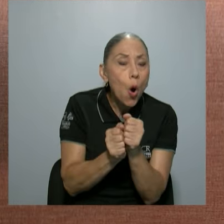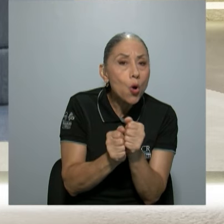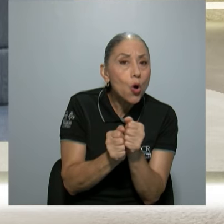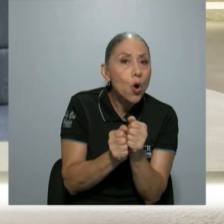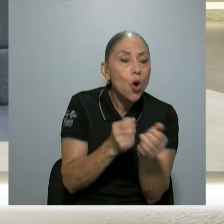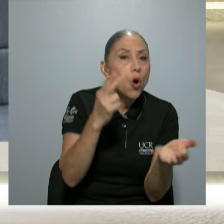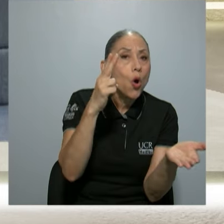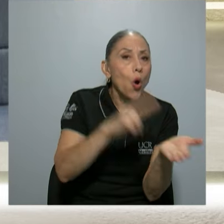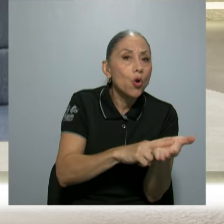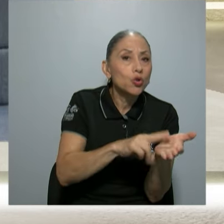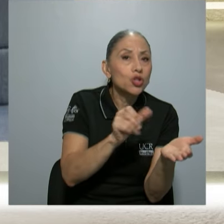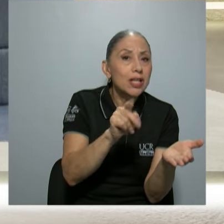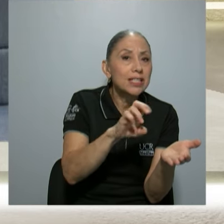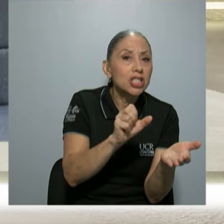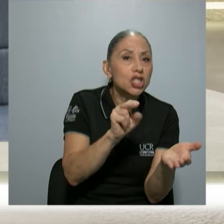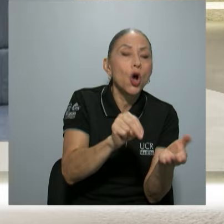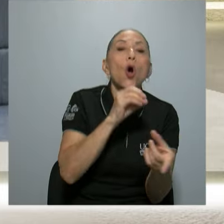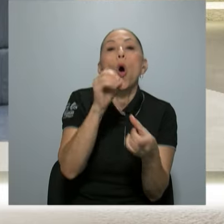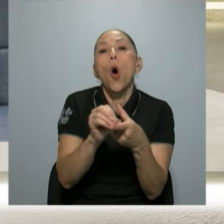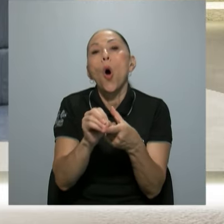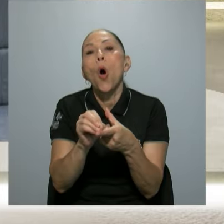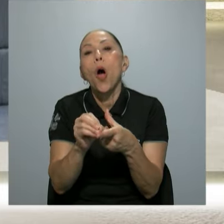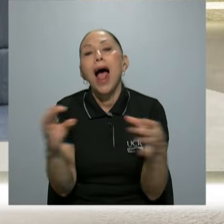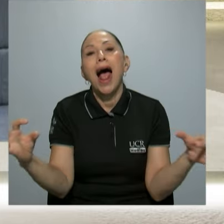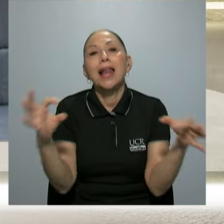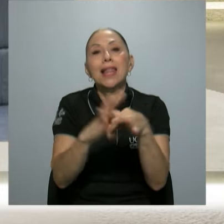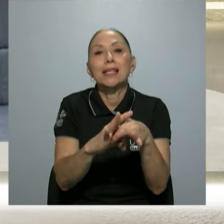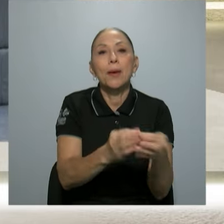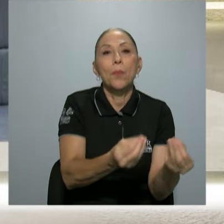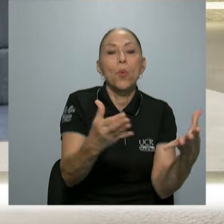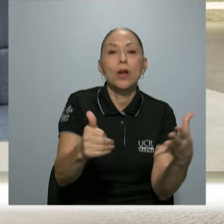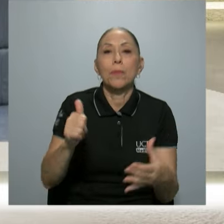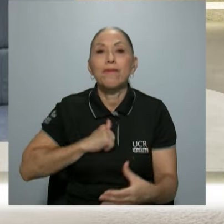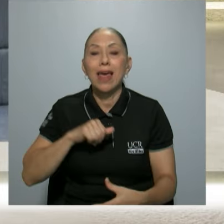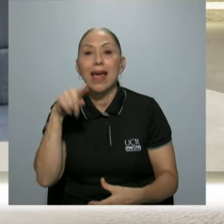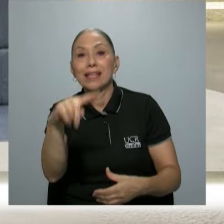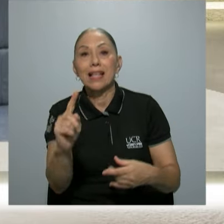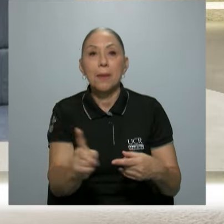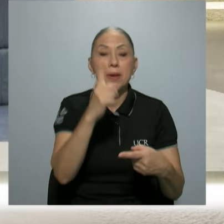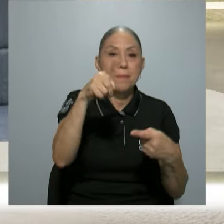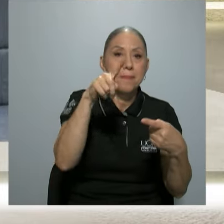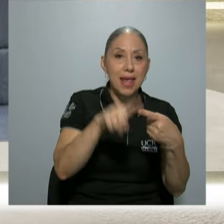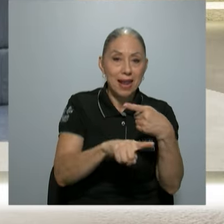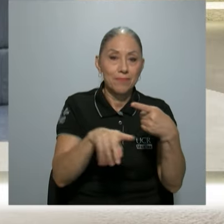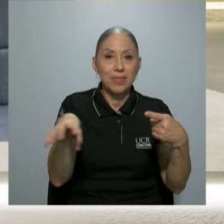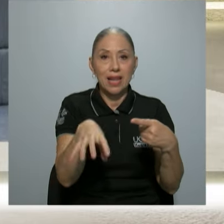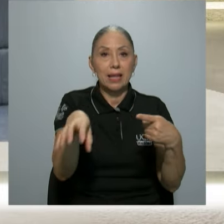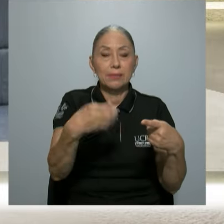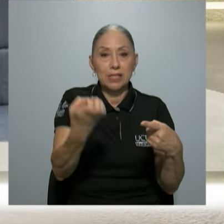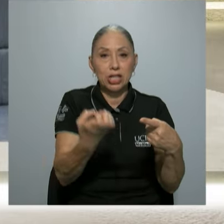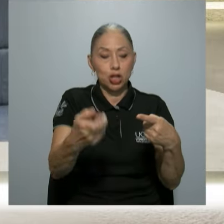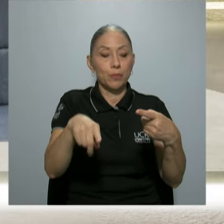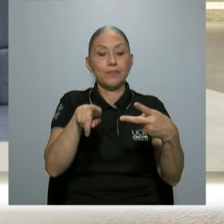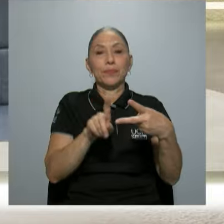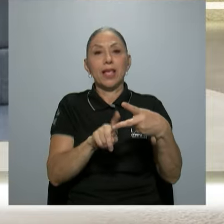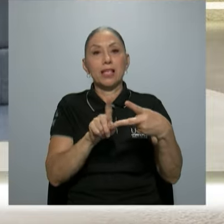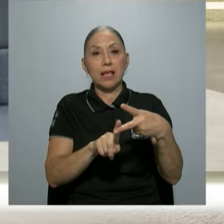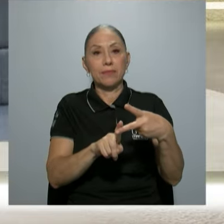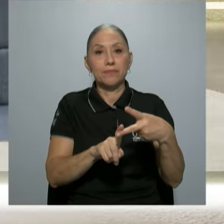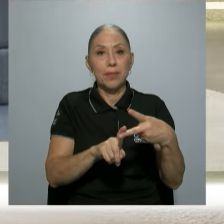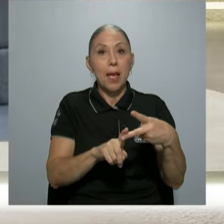pública-privada. Esa es la primera línea de dinamización. La segunda línea, Laura, de dinamización y de